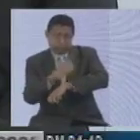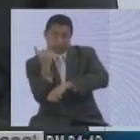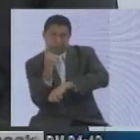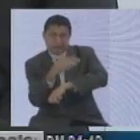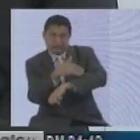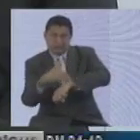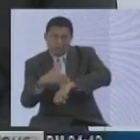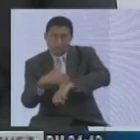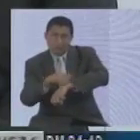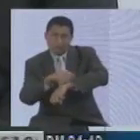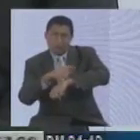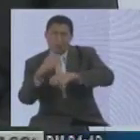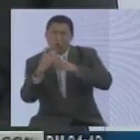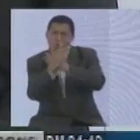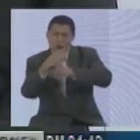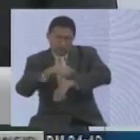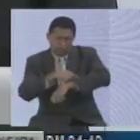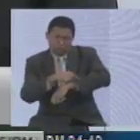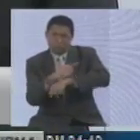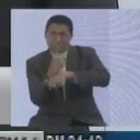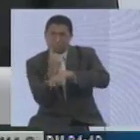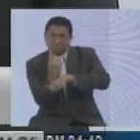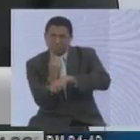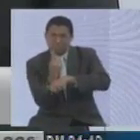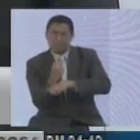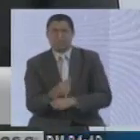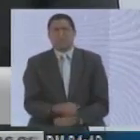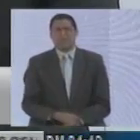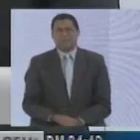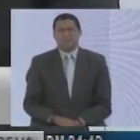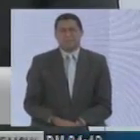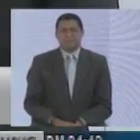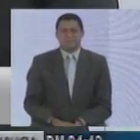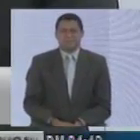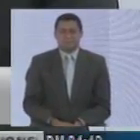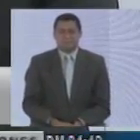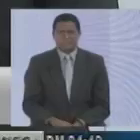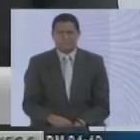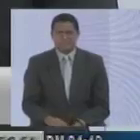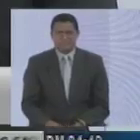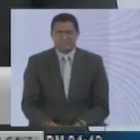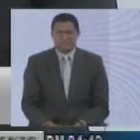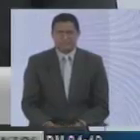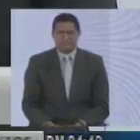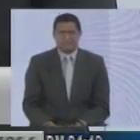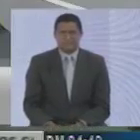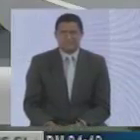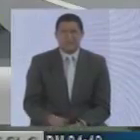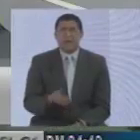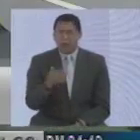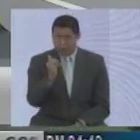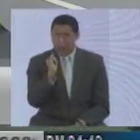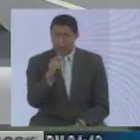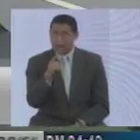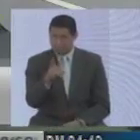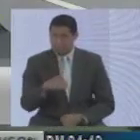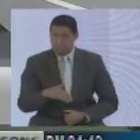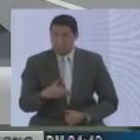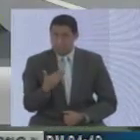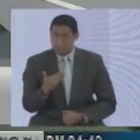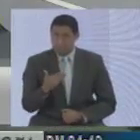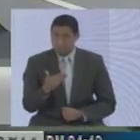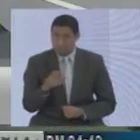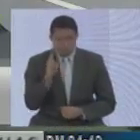y el hueso o la estructura ósea o articulares expuesta el medio ambiente existen lesiones que puedan pasar